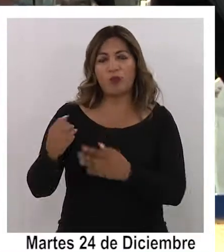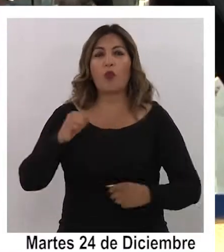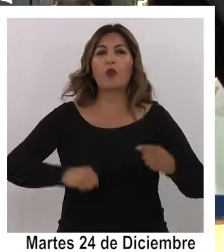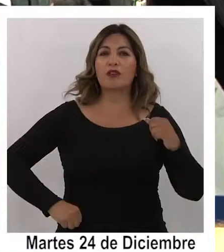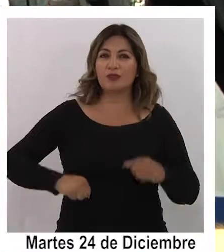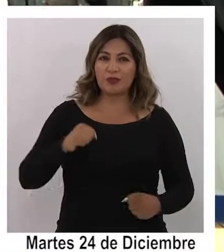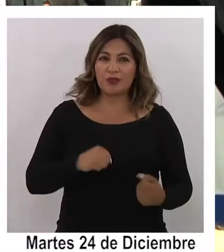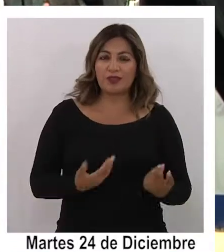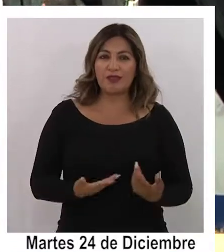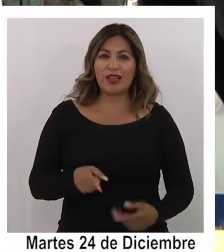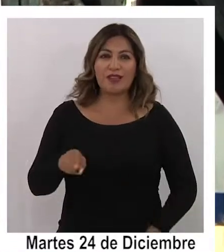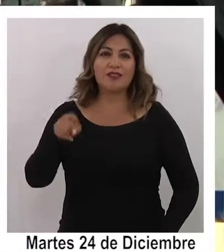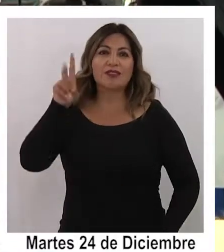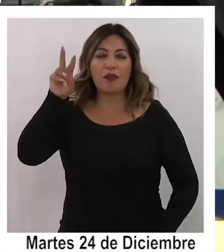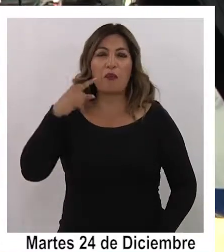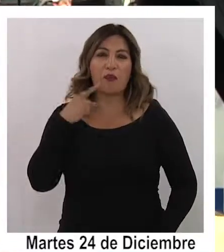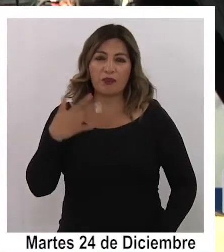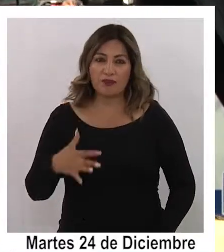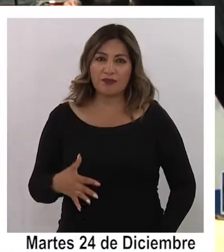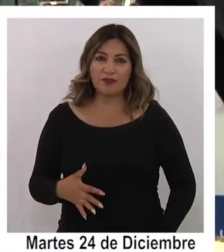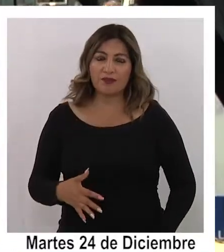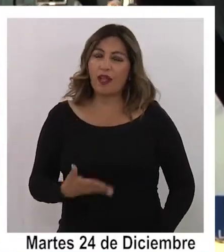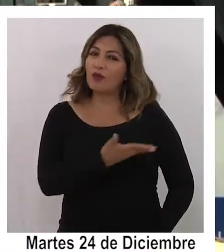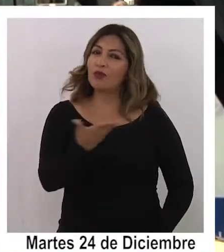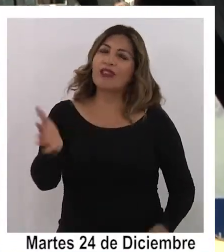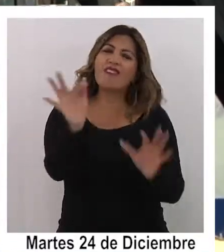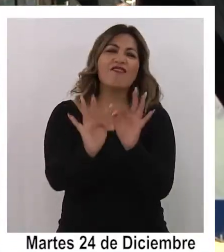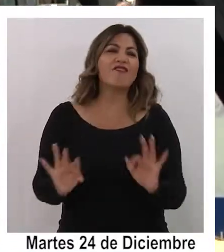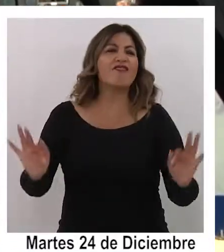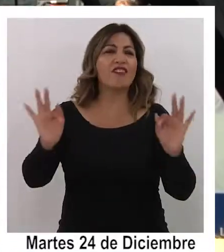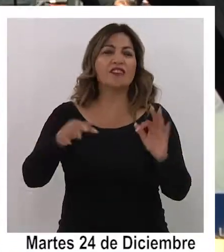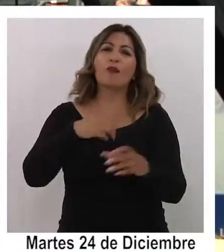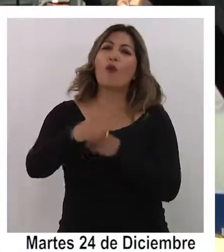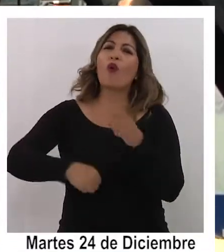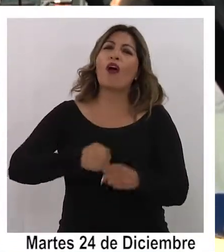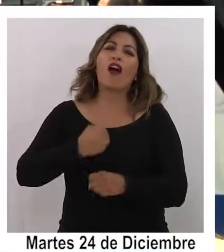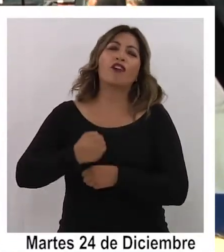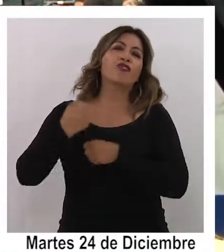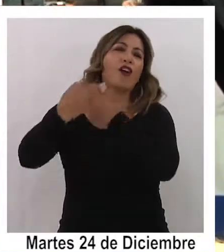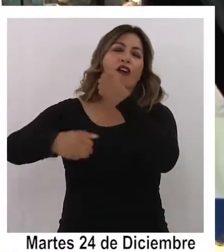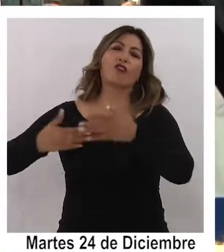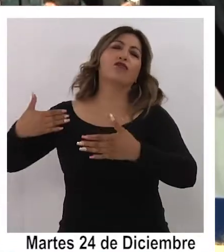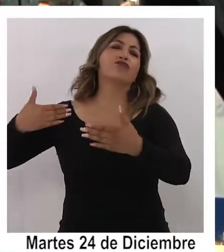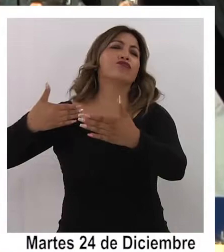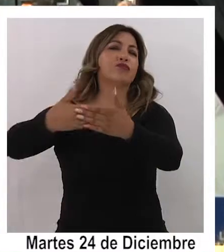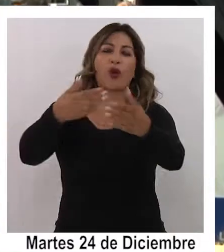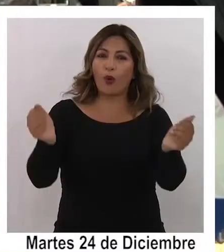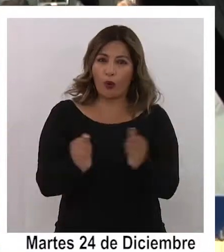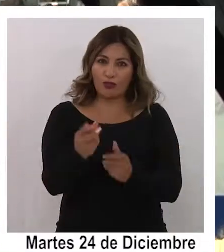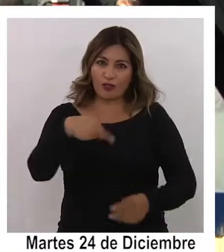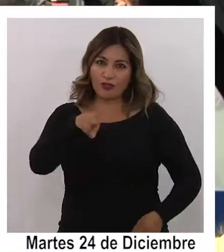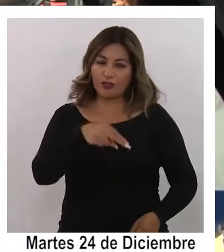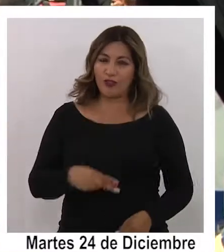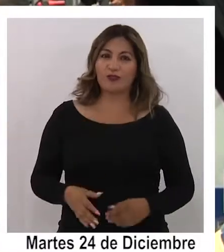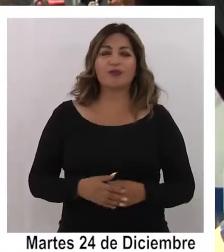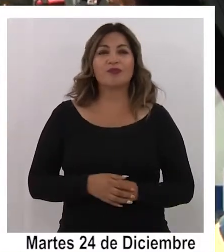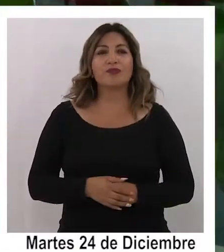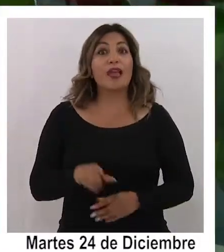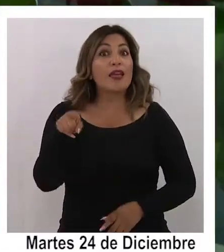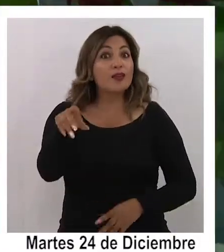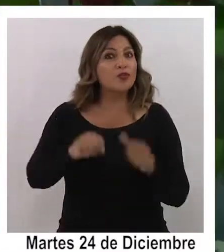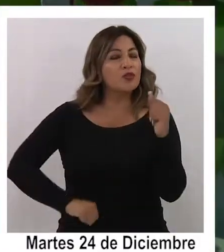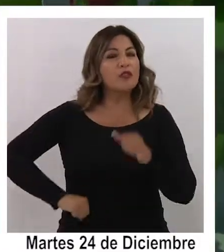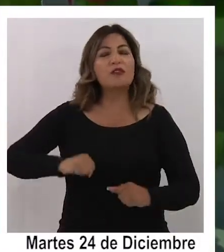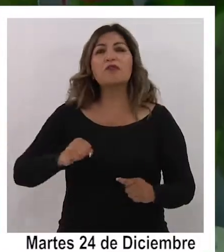y de ellos como empresa para nosotros. Me parece importante, bueno, mucha felicidad y que sigan mucho tiempo más con nosotros y que les vaya muy bien.